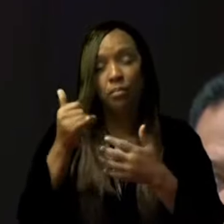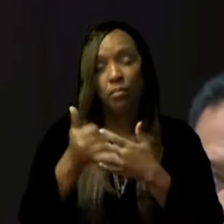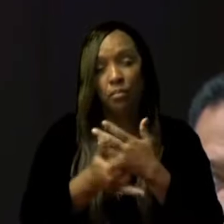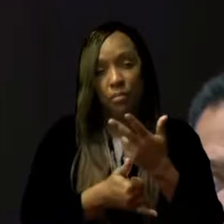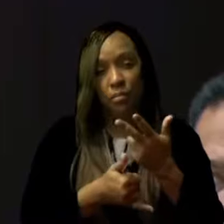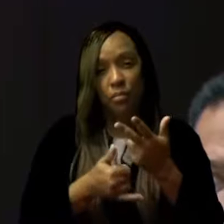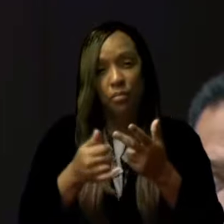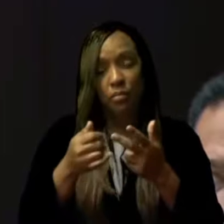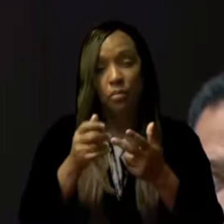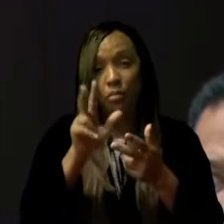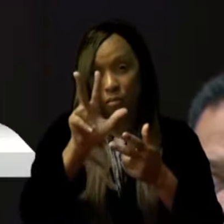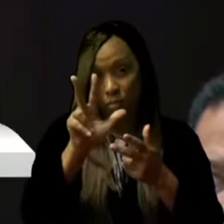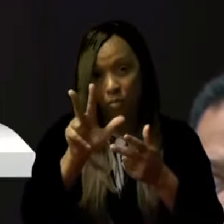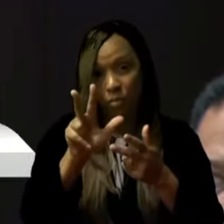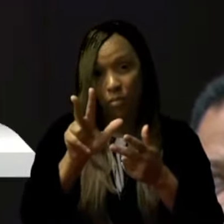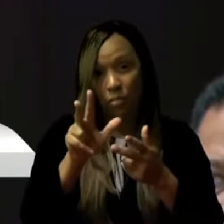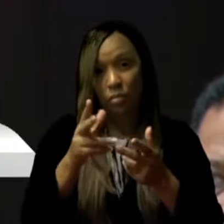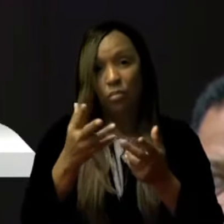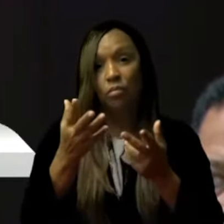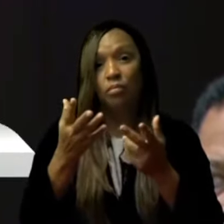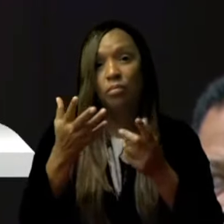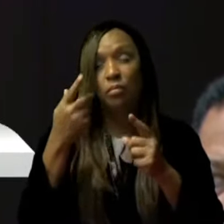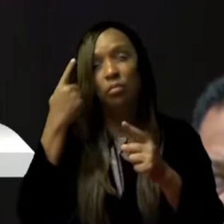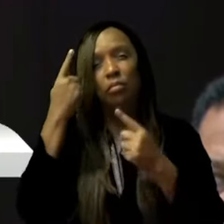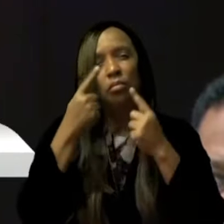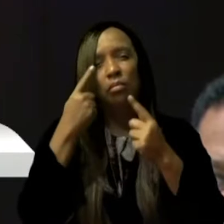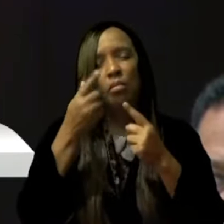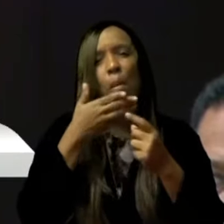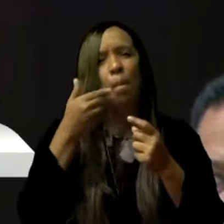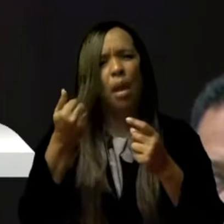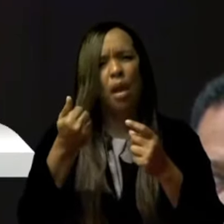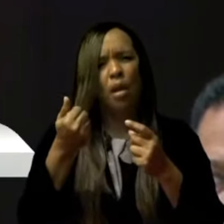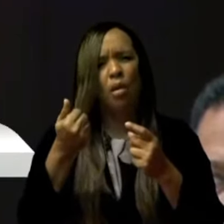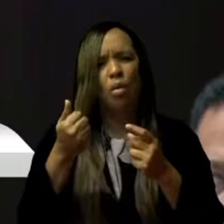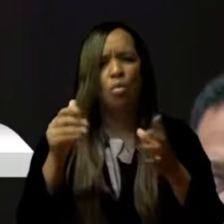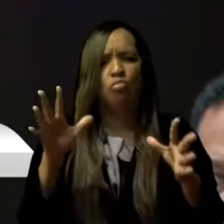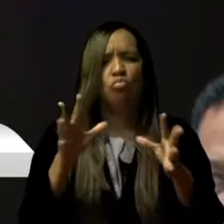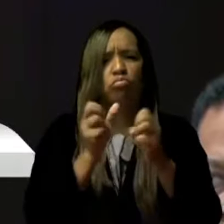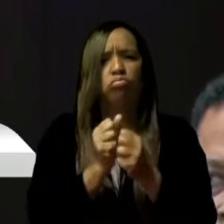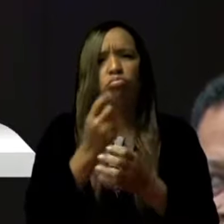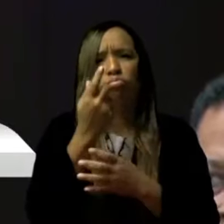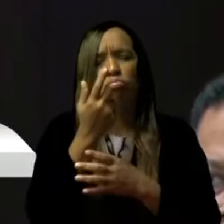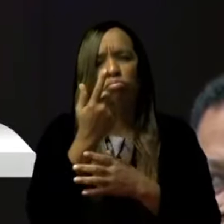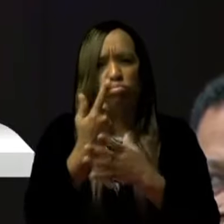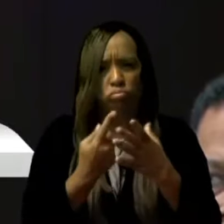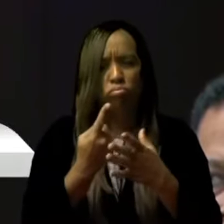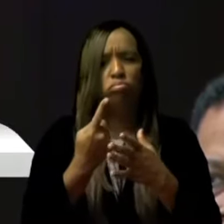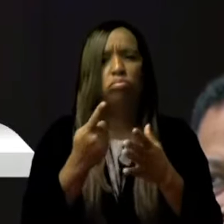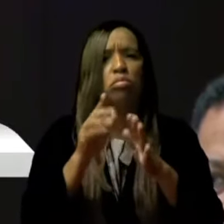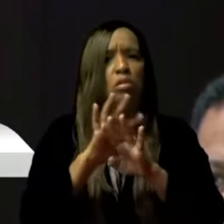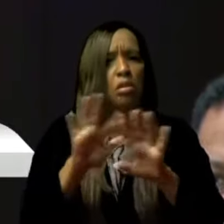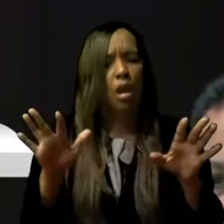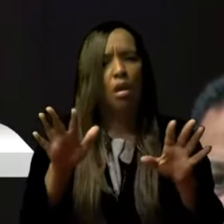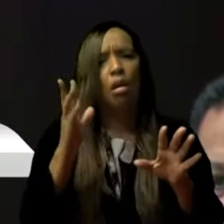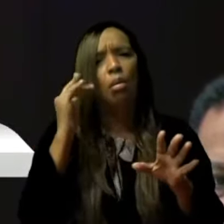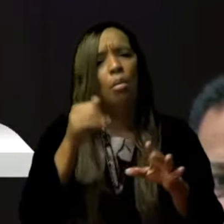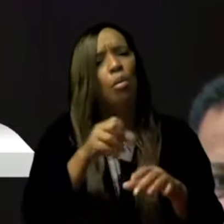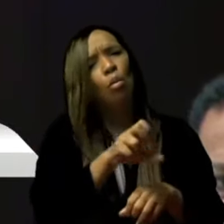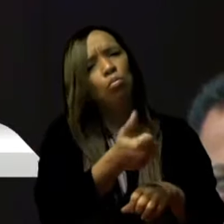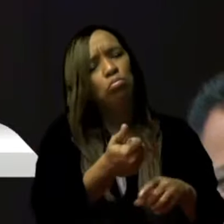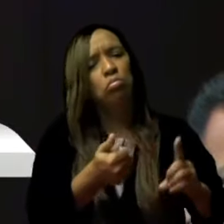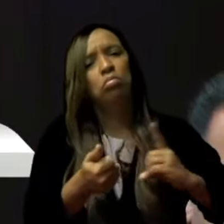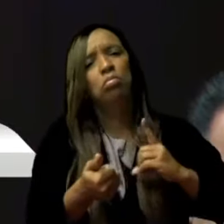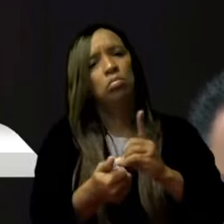fusionarlo para poder sacar el proyecto, porque la idea no es que Dulce lo saque, ni que lo saque Franklin, ni lo saque Alexis, sino que se saque